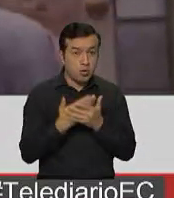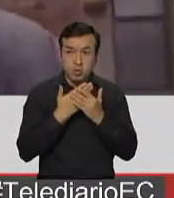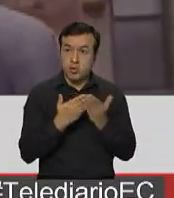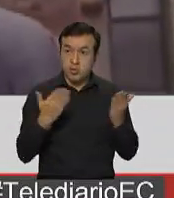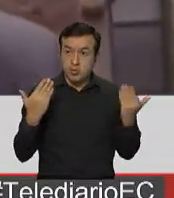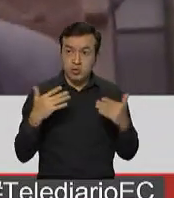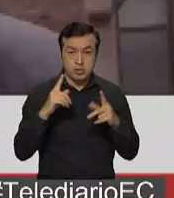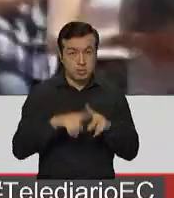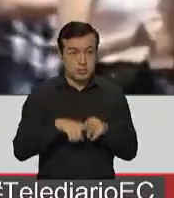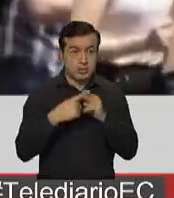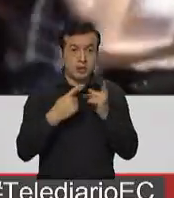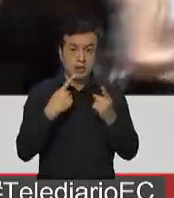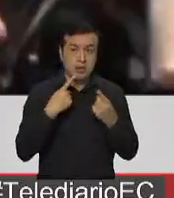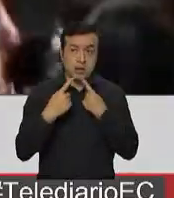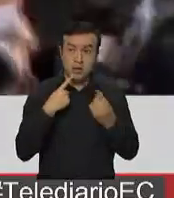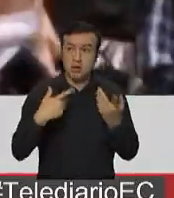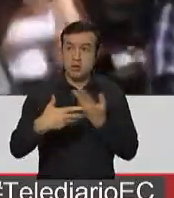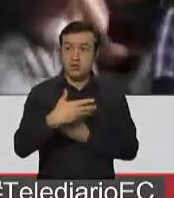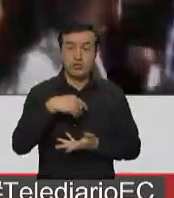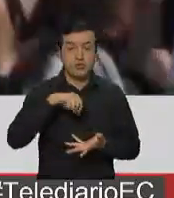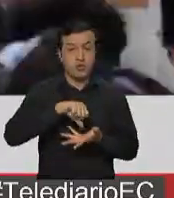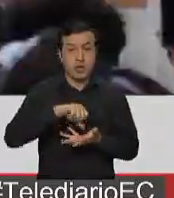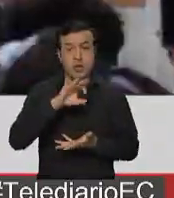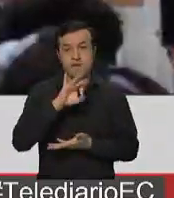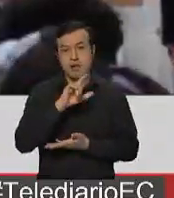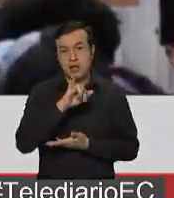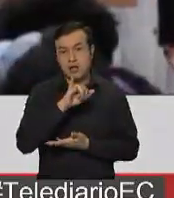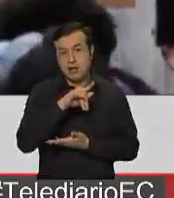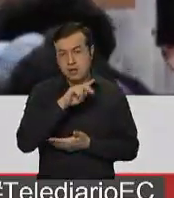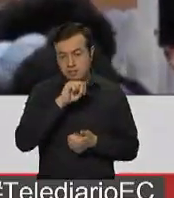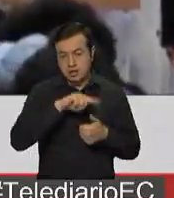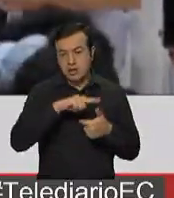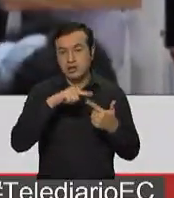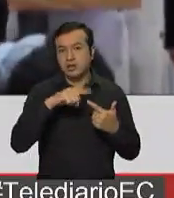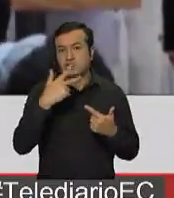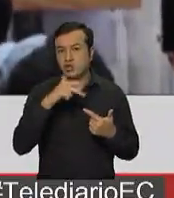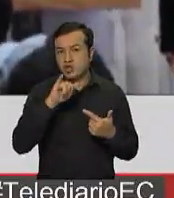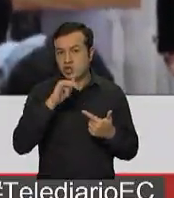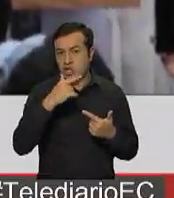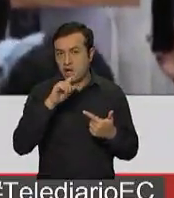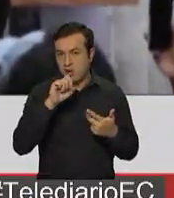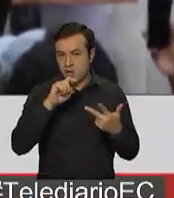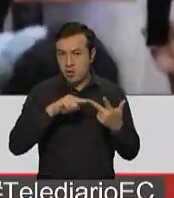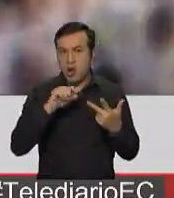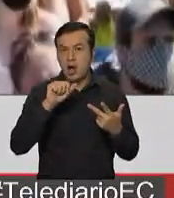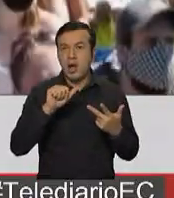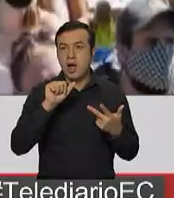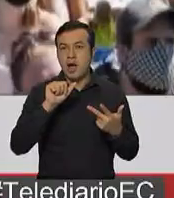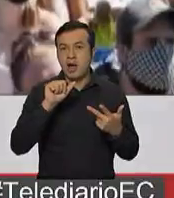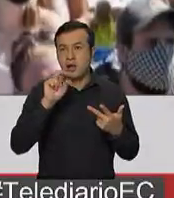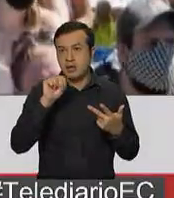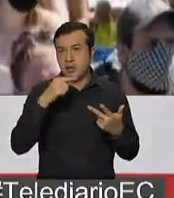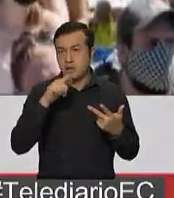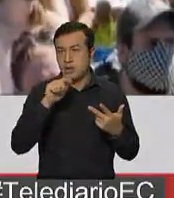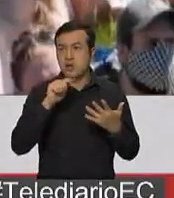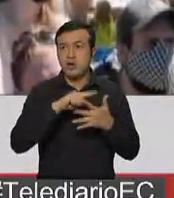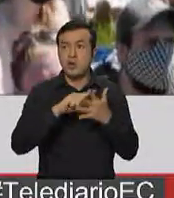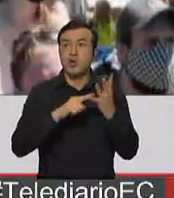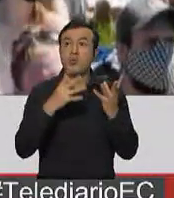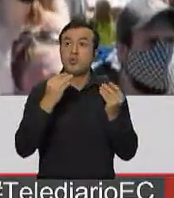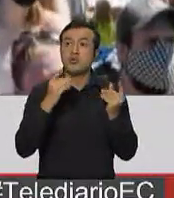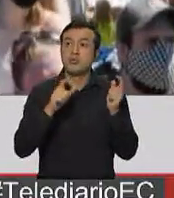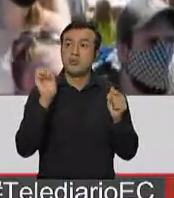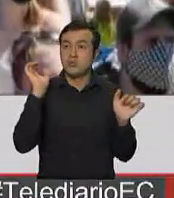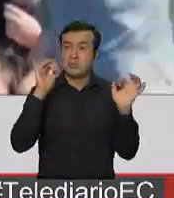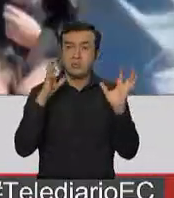realmente comenzar el diálogo. En ciudades como Filadelfia, Chicago, Los Ángeles y San Francisco, cientos de personas también se unieron a